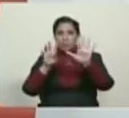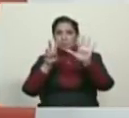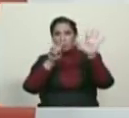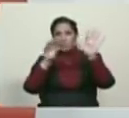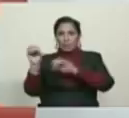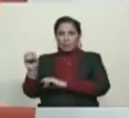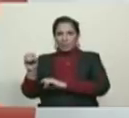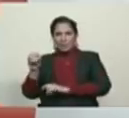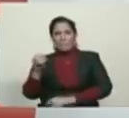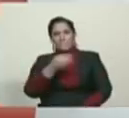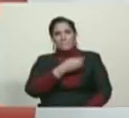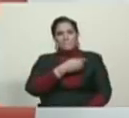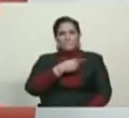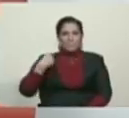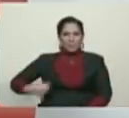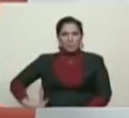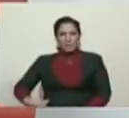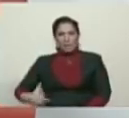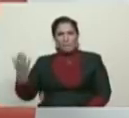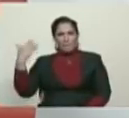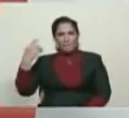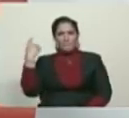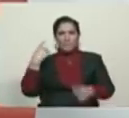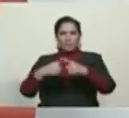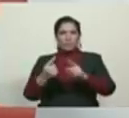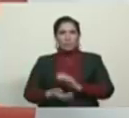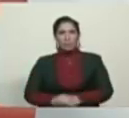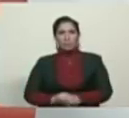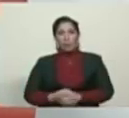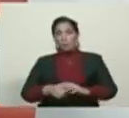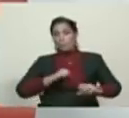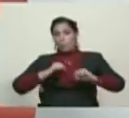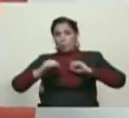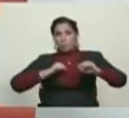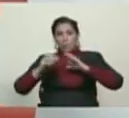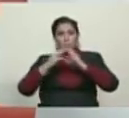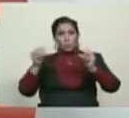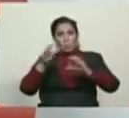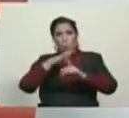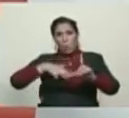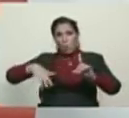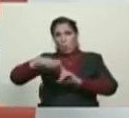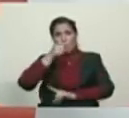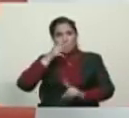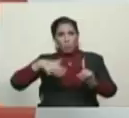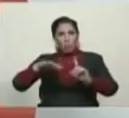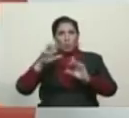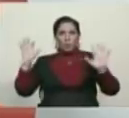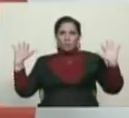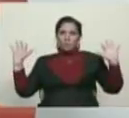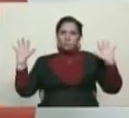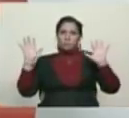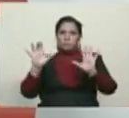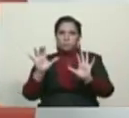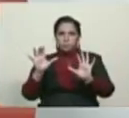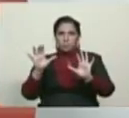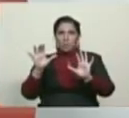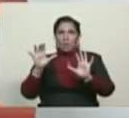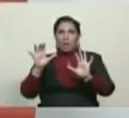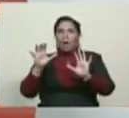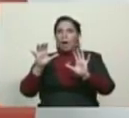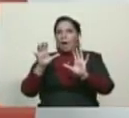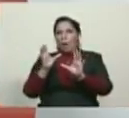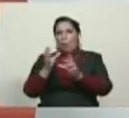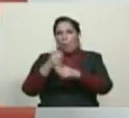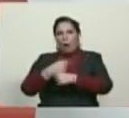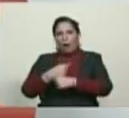y cito, textual: la movilización de todo el pueblo formará un vasto mar para ahogar al enemigo.